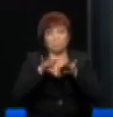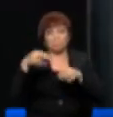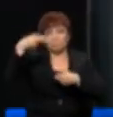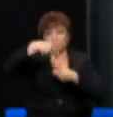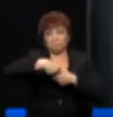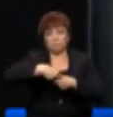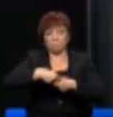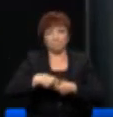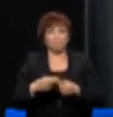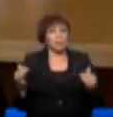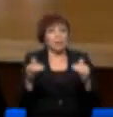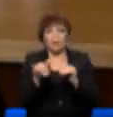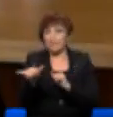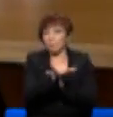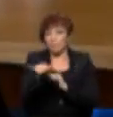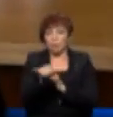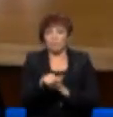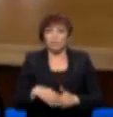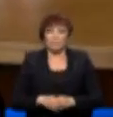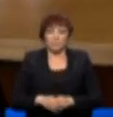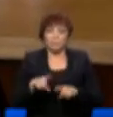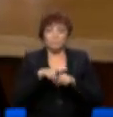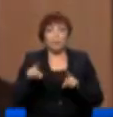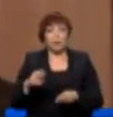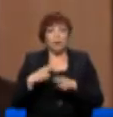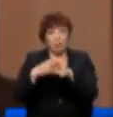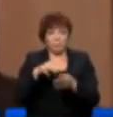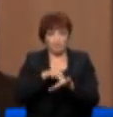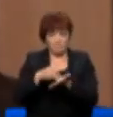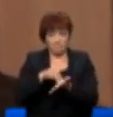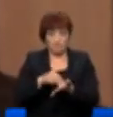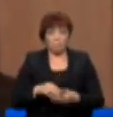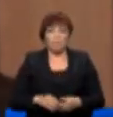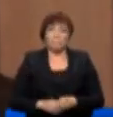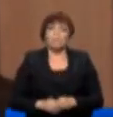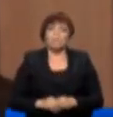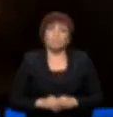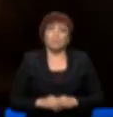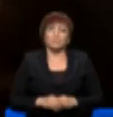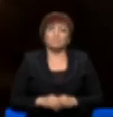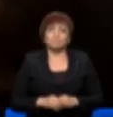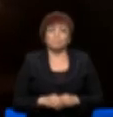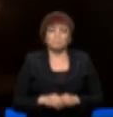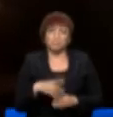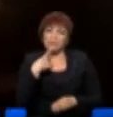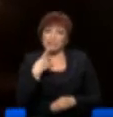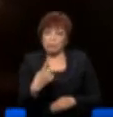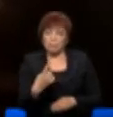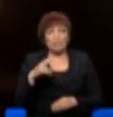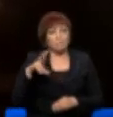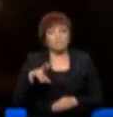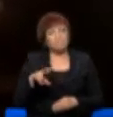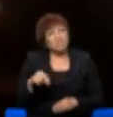participación equitativa, paritaria. Sin embargo, esto, según el exmiembro del Tribunal Supremo Electoral, Medardo Leas, no es garantía en un